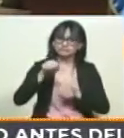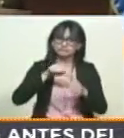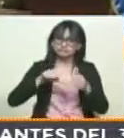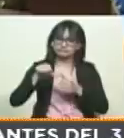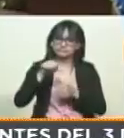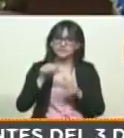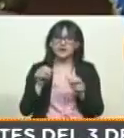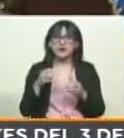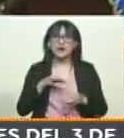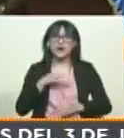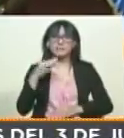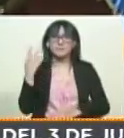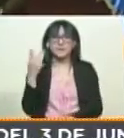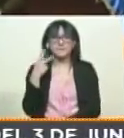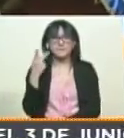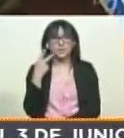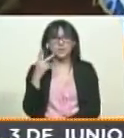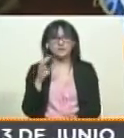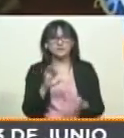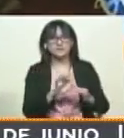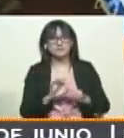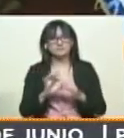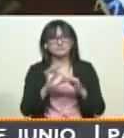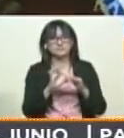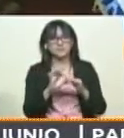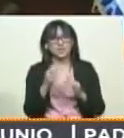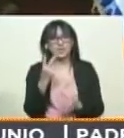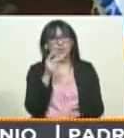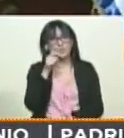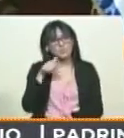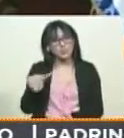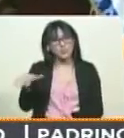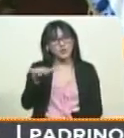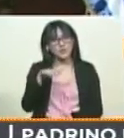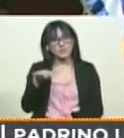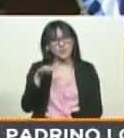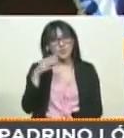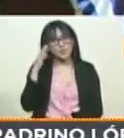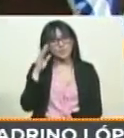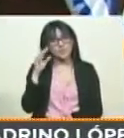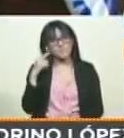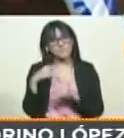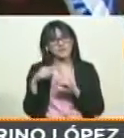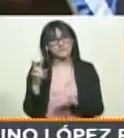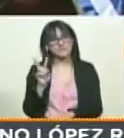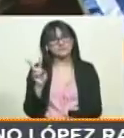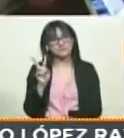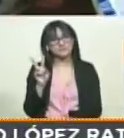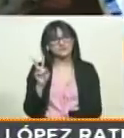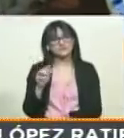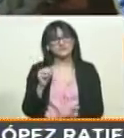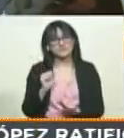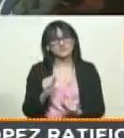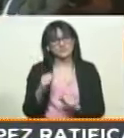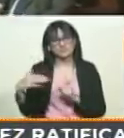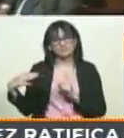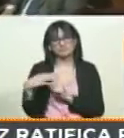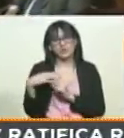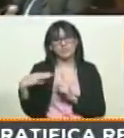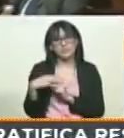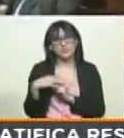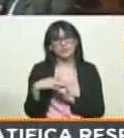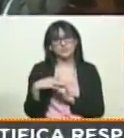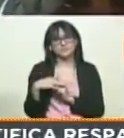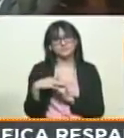profundamente en el alma política que une a nuestros dos pueblos. Bueno, frente a las graves amenazas, presidente